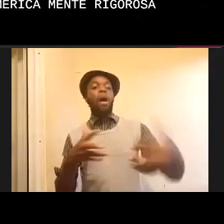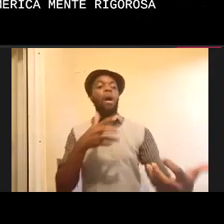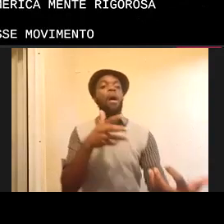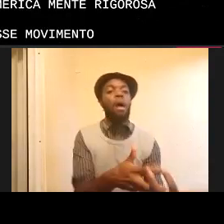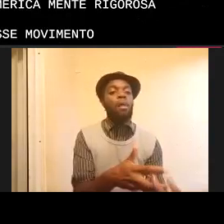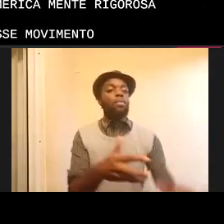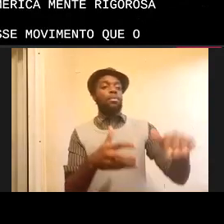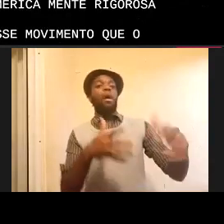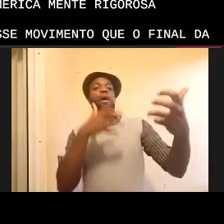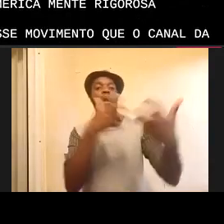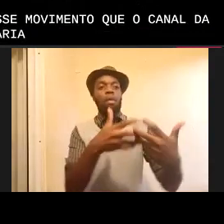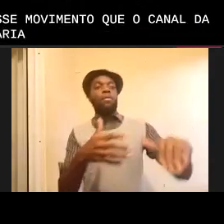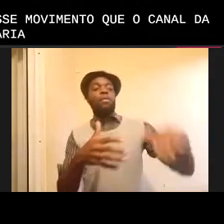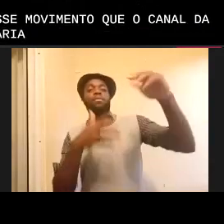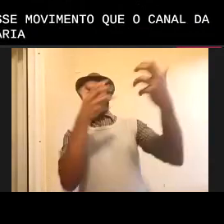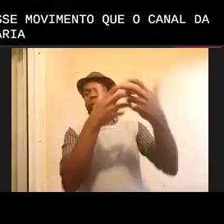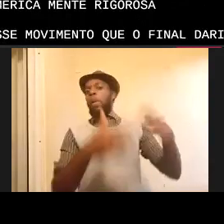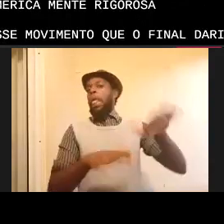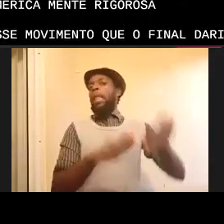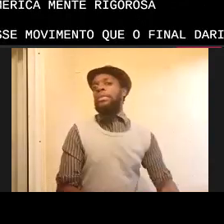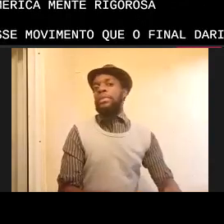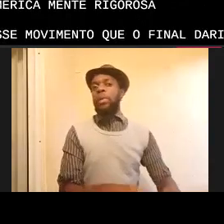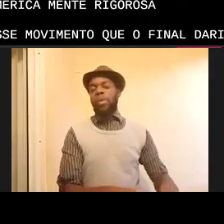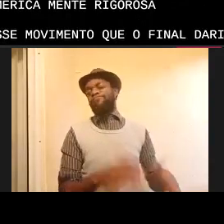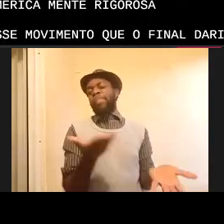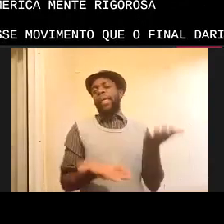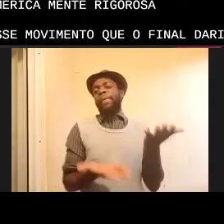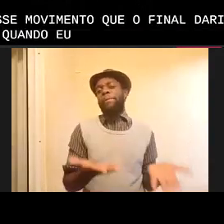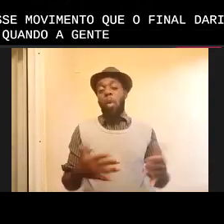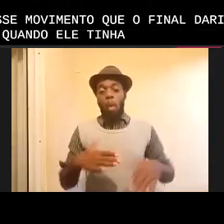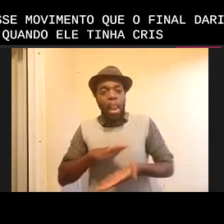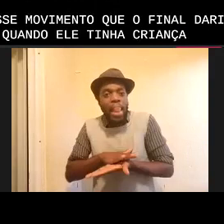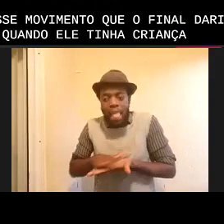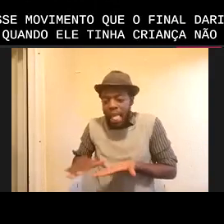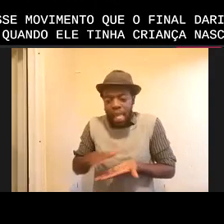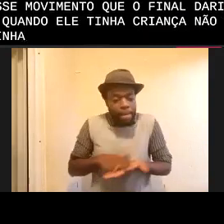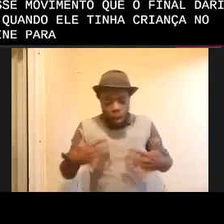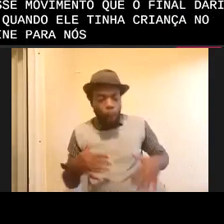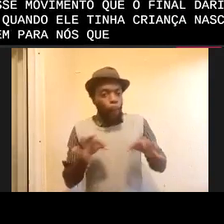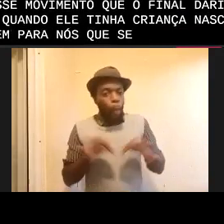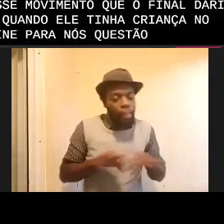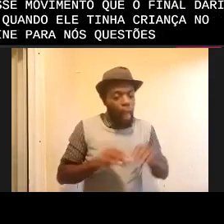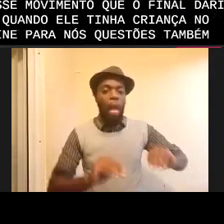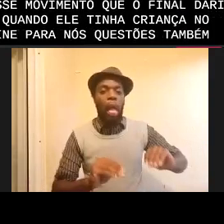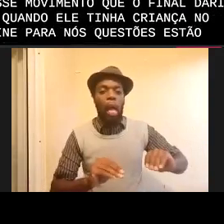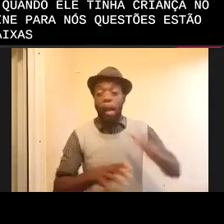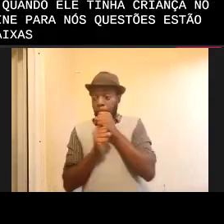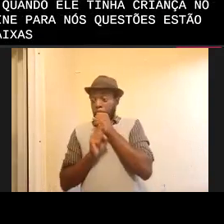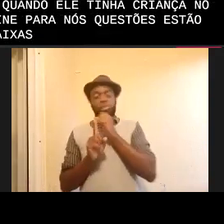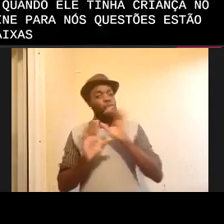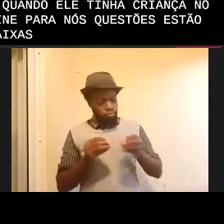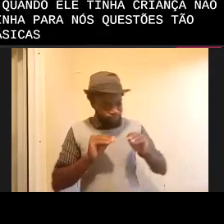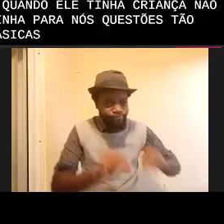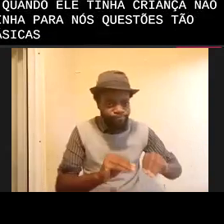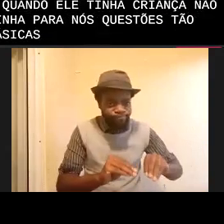¿verdad? Que desde chiquitos no nos enseñan cuestiones tan básicas. Los estudios de investigación